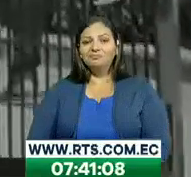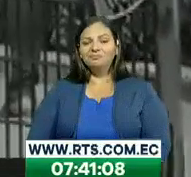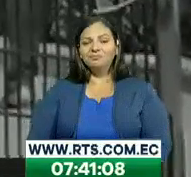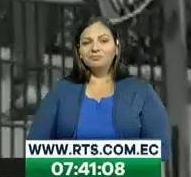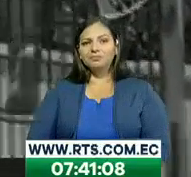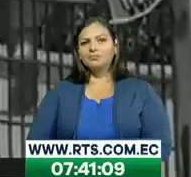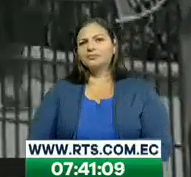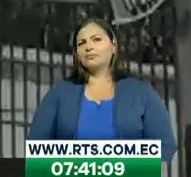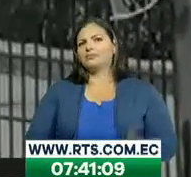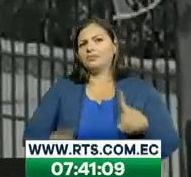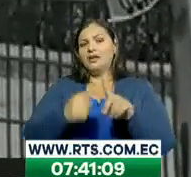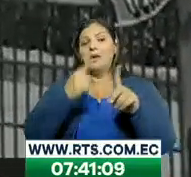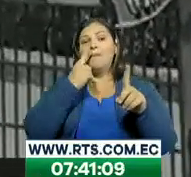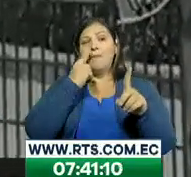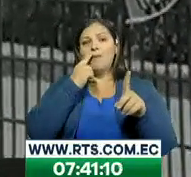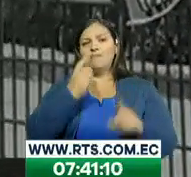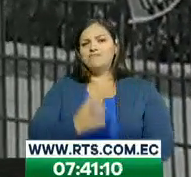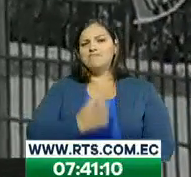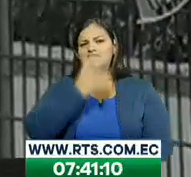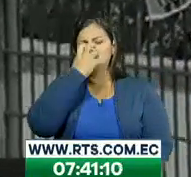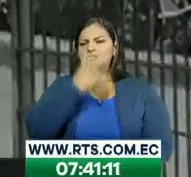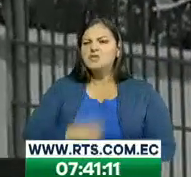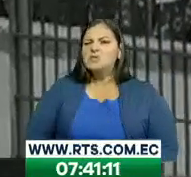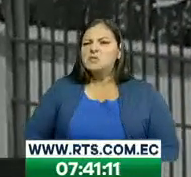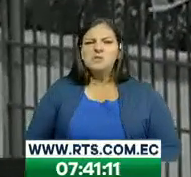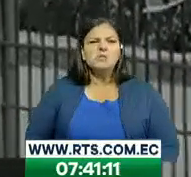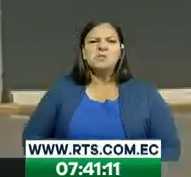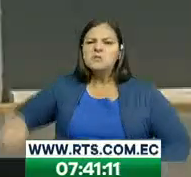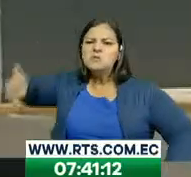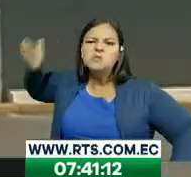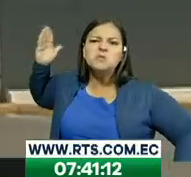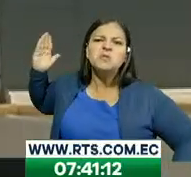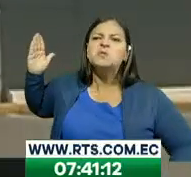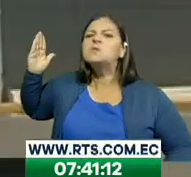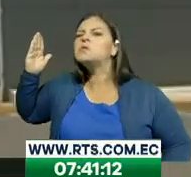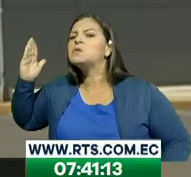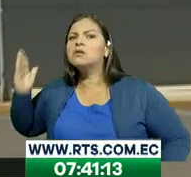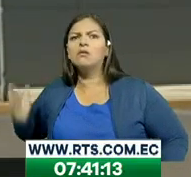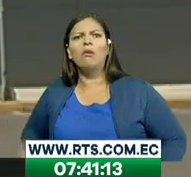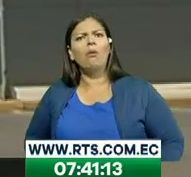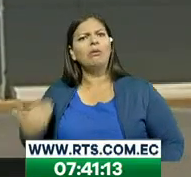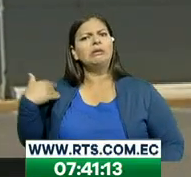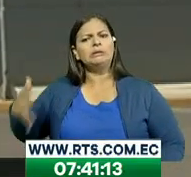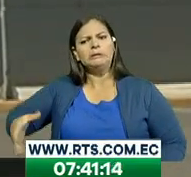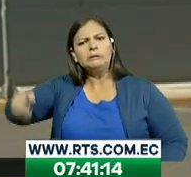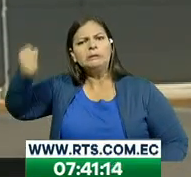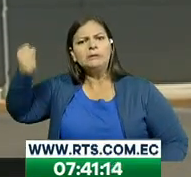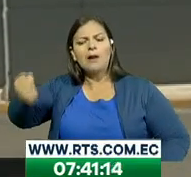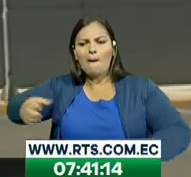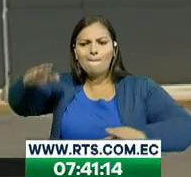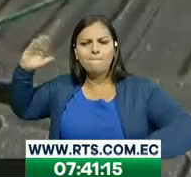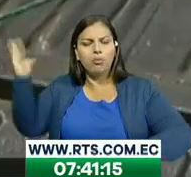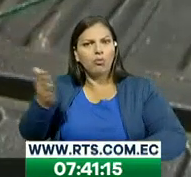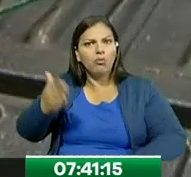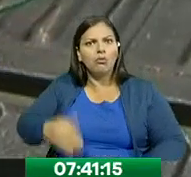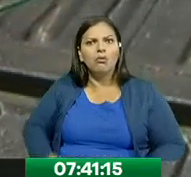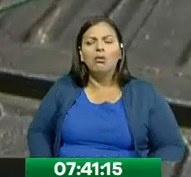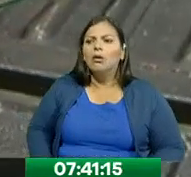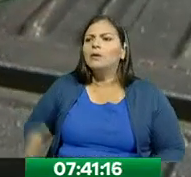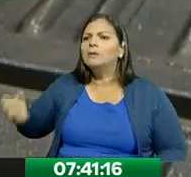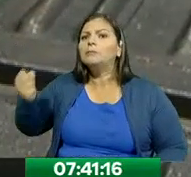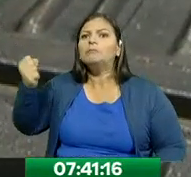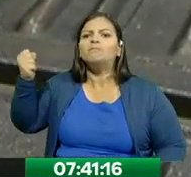a su progenitora el cuerpo del ciudadano sin vida fue trasladado de un hospital al laboratorio de criminalística